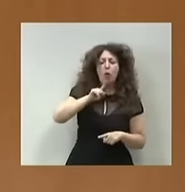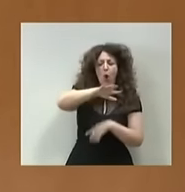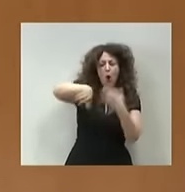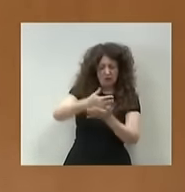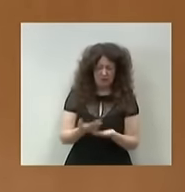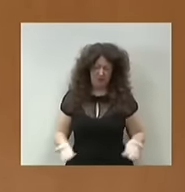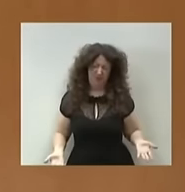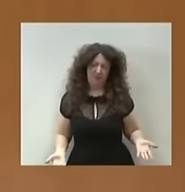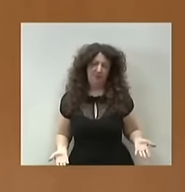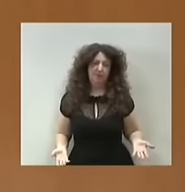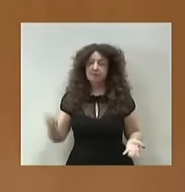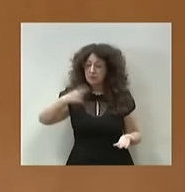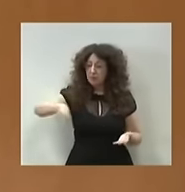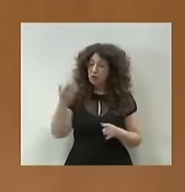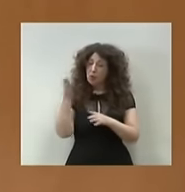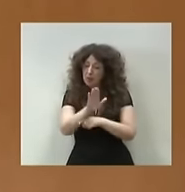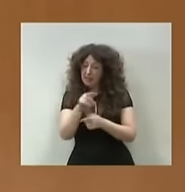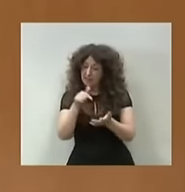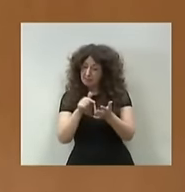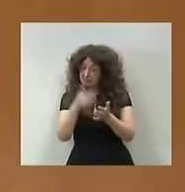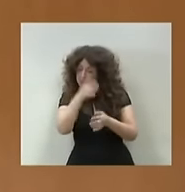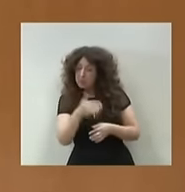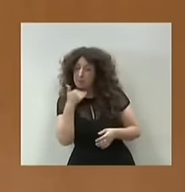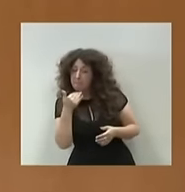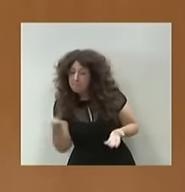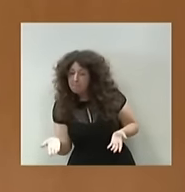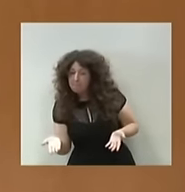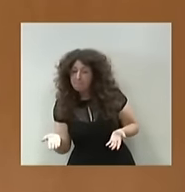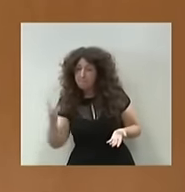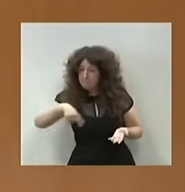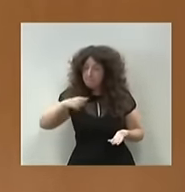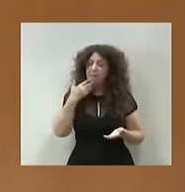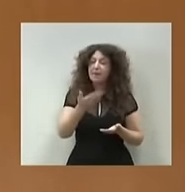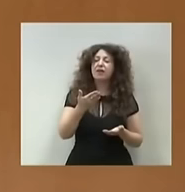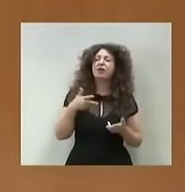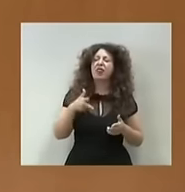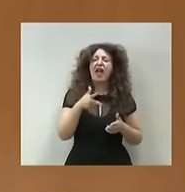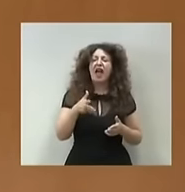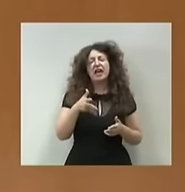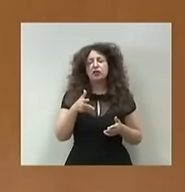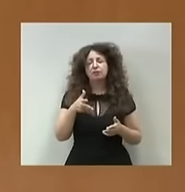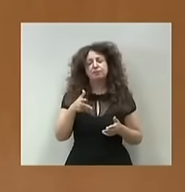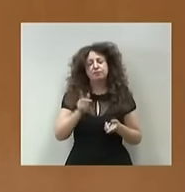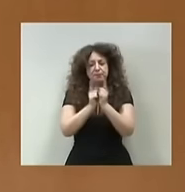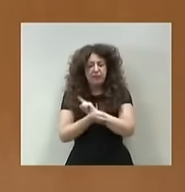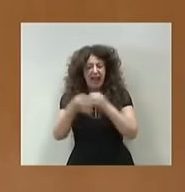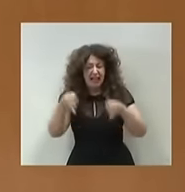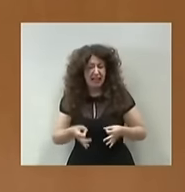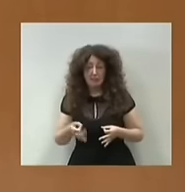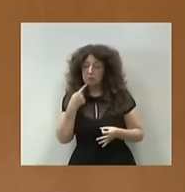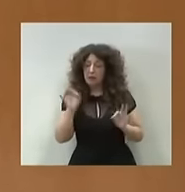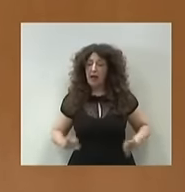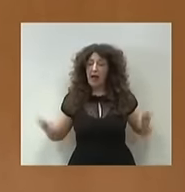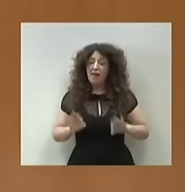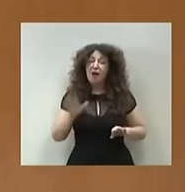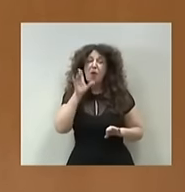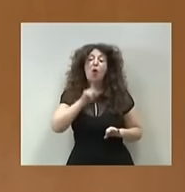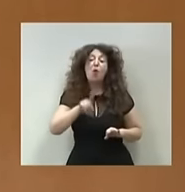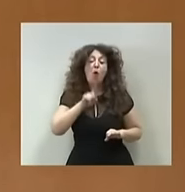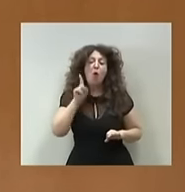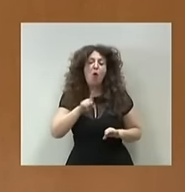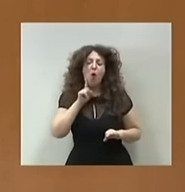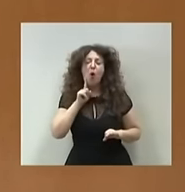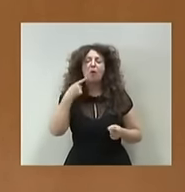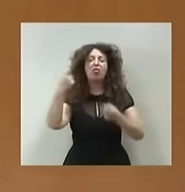curiosamente investigados. Por cierto, ¿han presentado alguna querella? ¿Han presentado alguna demanda? ¿Han presentado el ejercicio del derecho de rectificación? Pues claro que no. ¿Sabe por qué? Porque esto de los bulos no es más